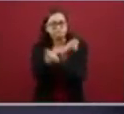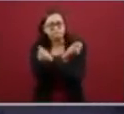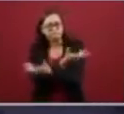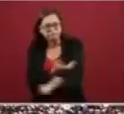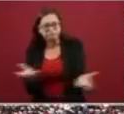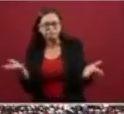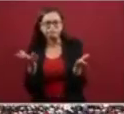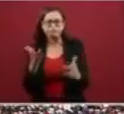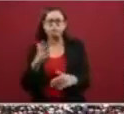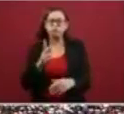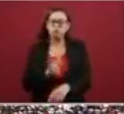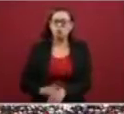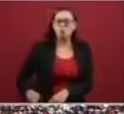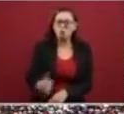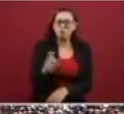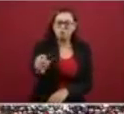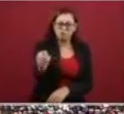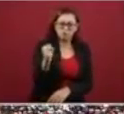democrática,